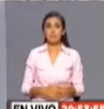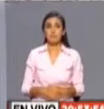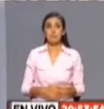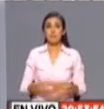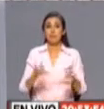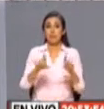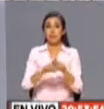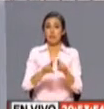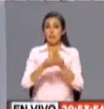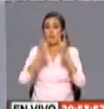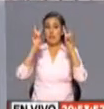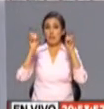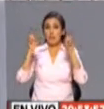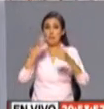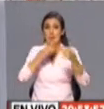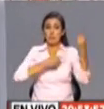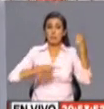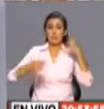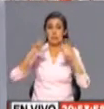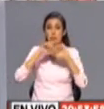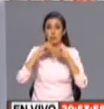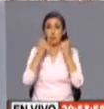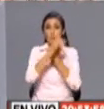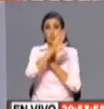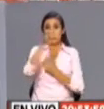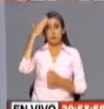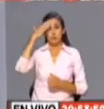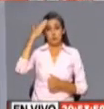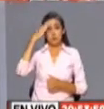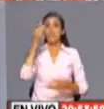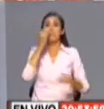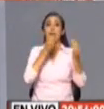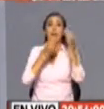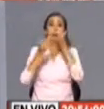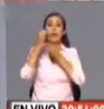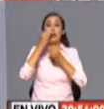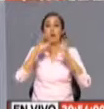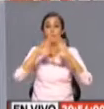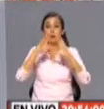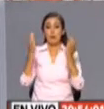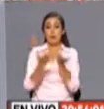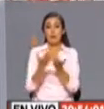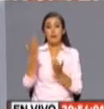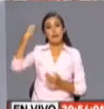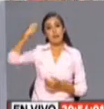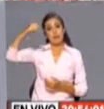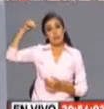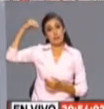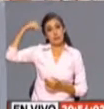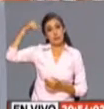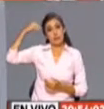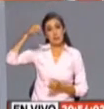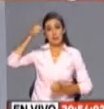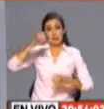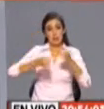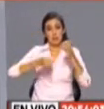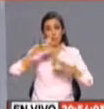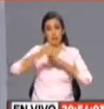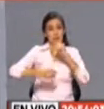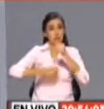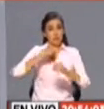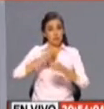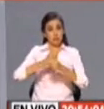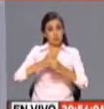En ese mismo tema sobre el regreso a las aulas, ¿usted sabe qué alimentos debe enviar en la lonchera de los jóvenes que cursan los últimos años de la